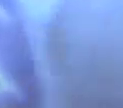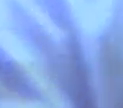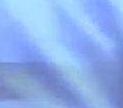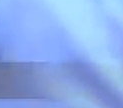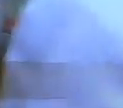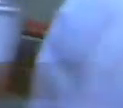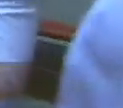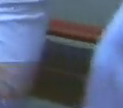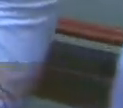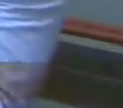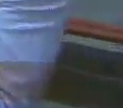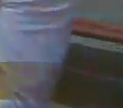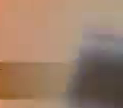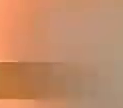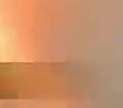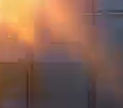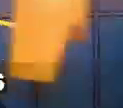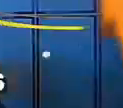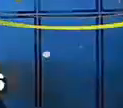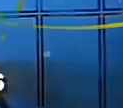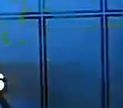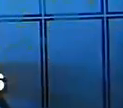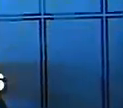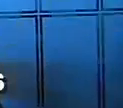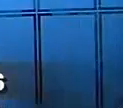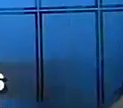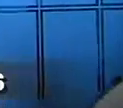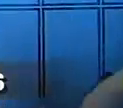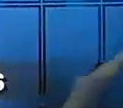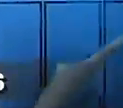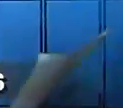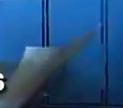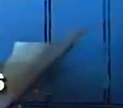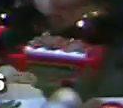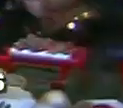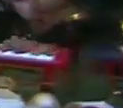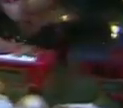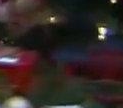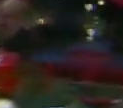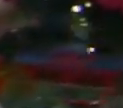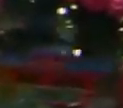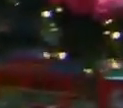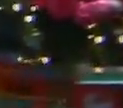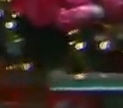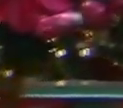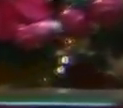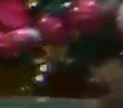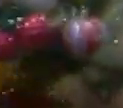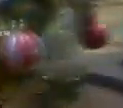Tanto que perdí por volar en mis alturas, tanto que cubrí